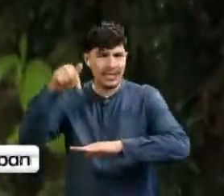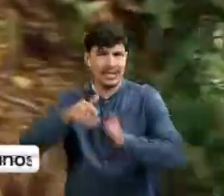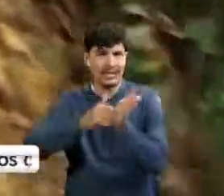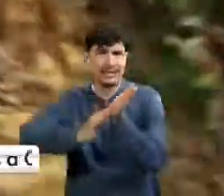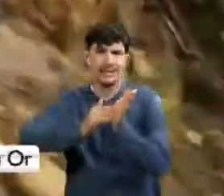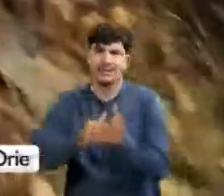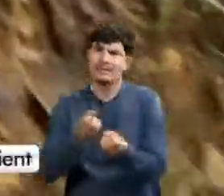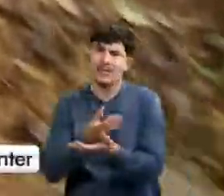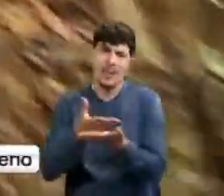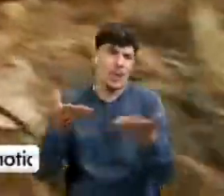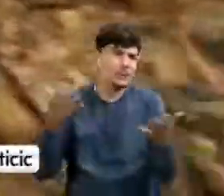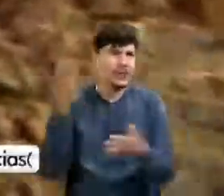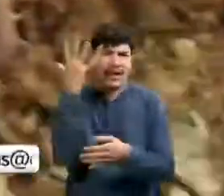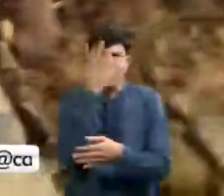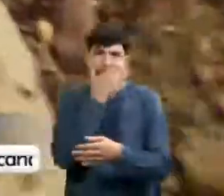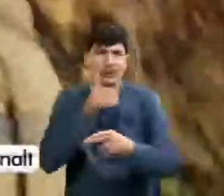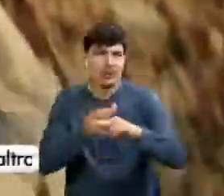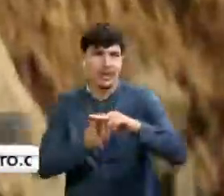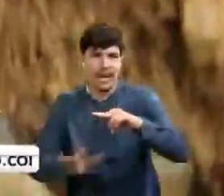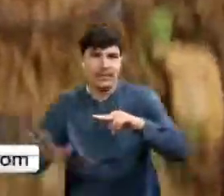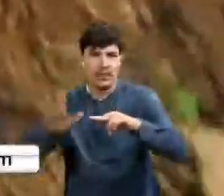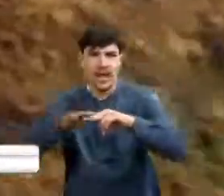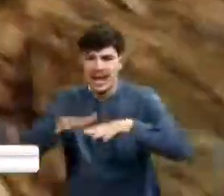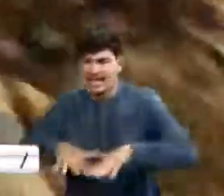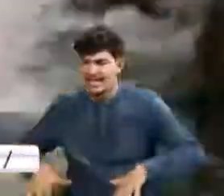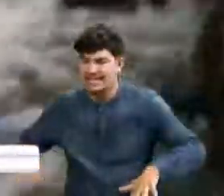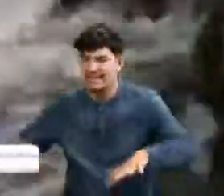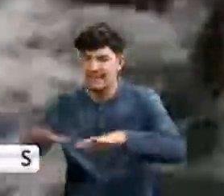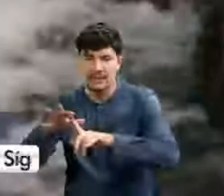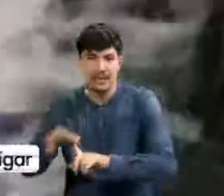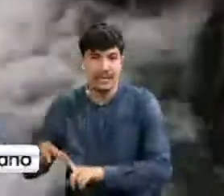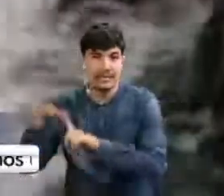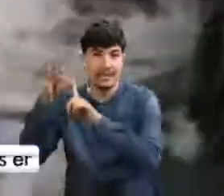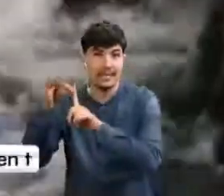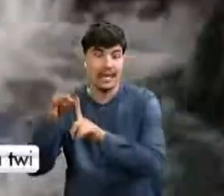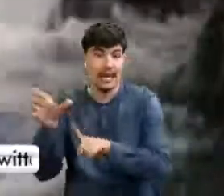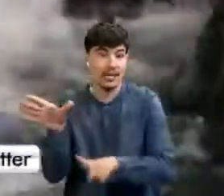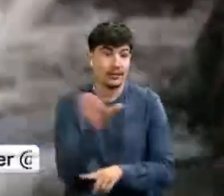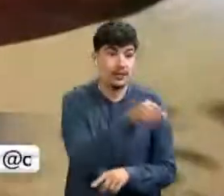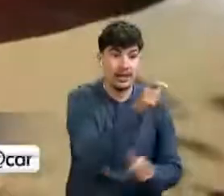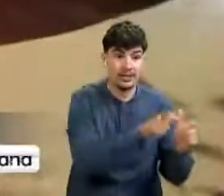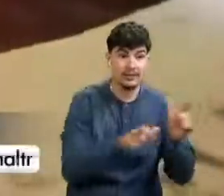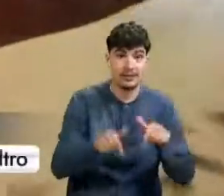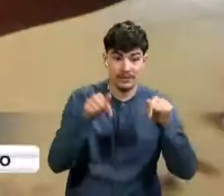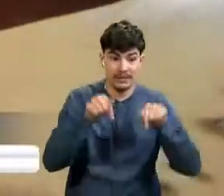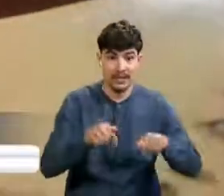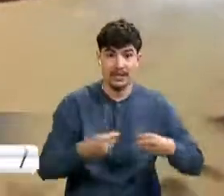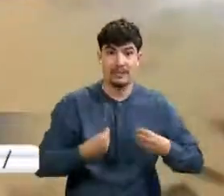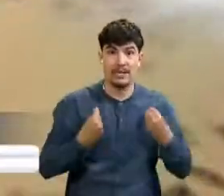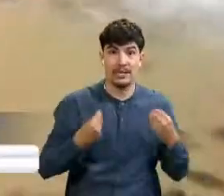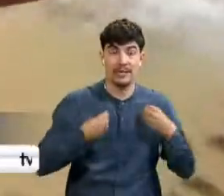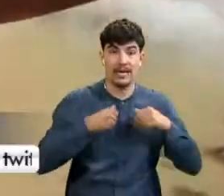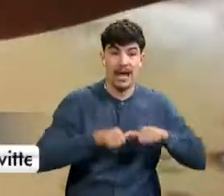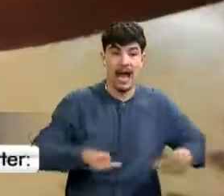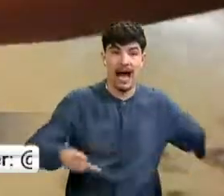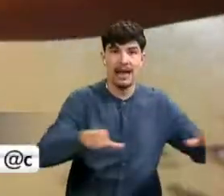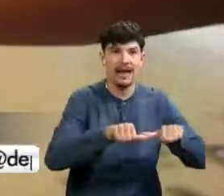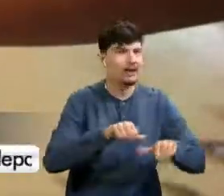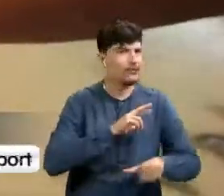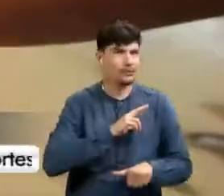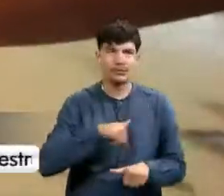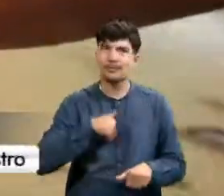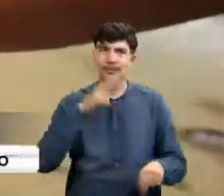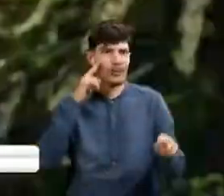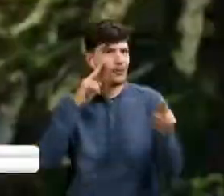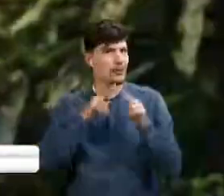guardan muchos tesoros naturales, espacios únicos que la mayoría de las personas que vivimos en el área metropolitana desconocemos